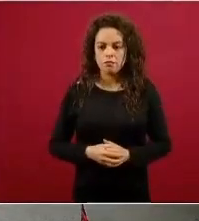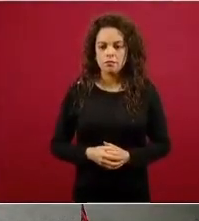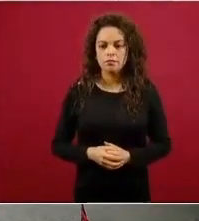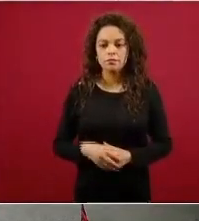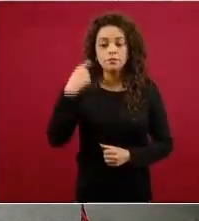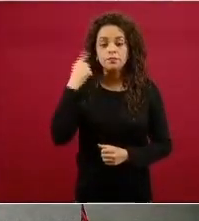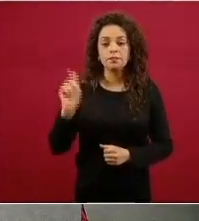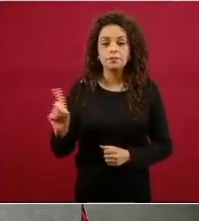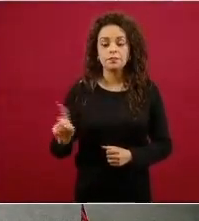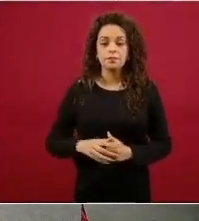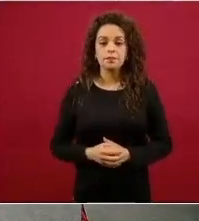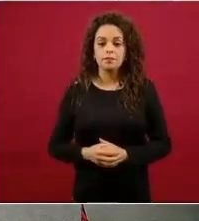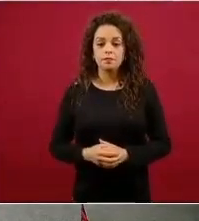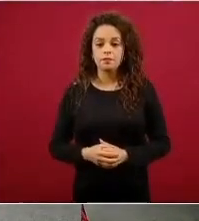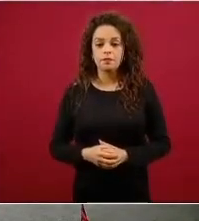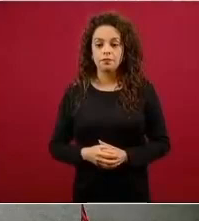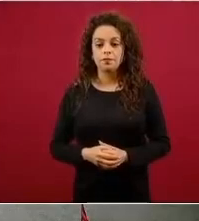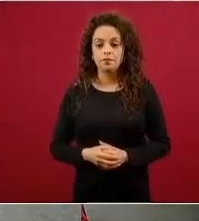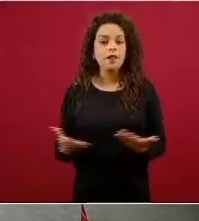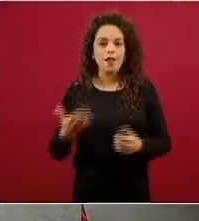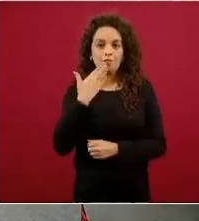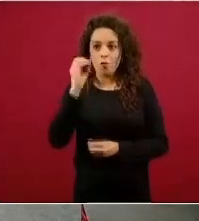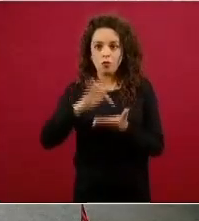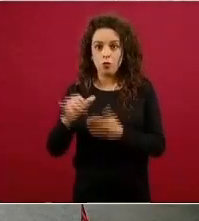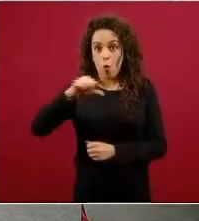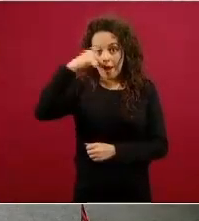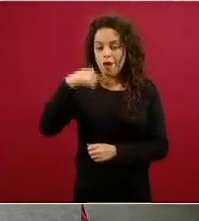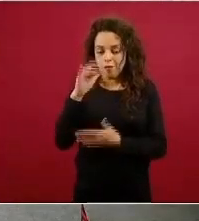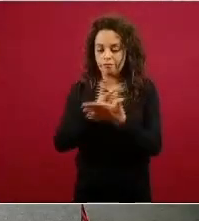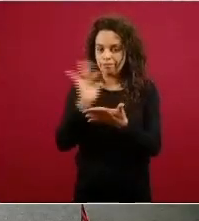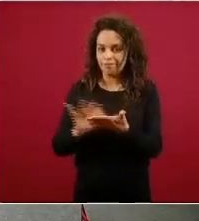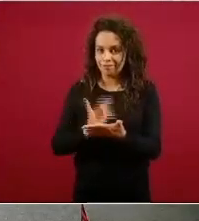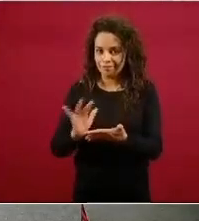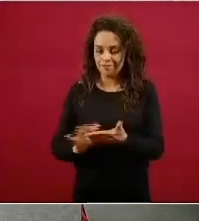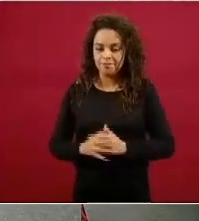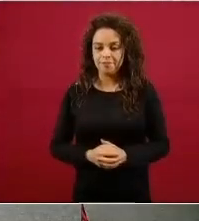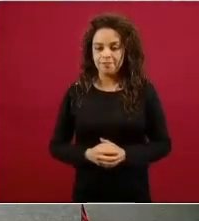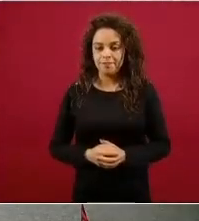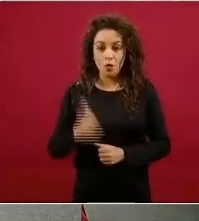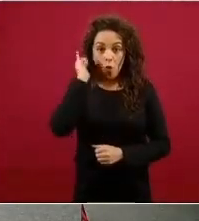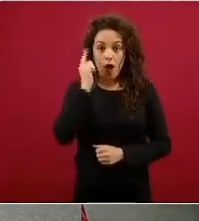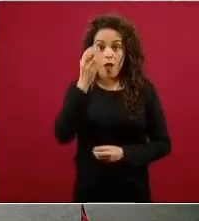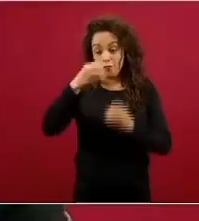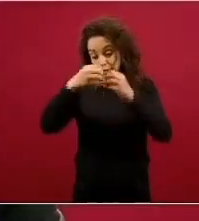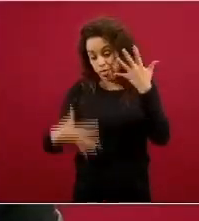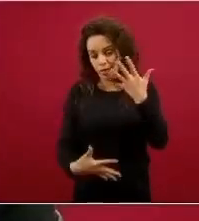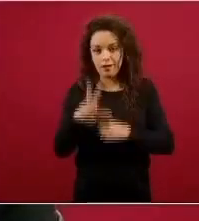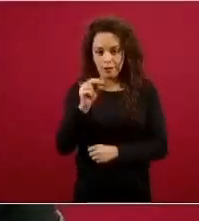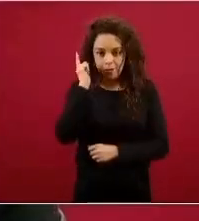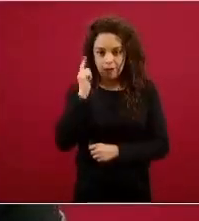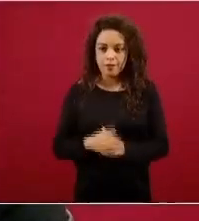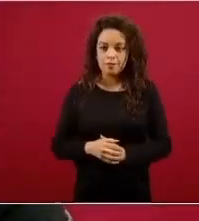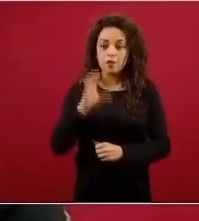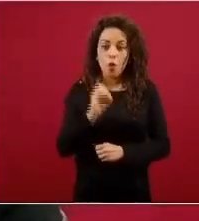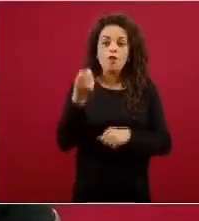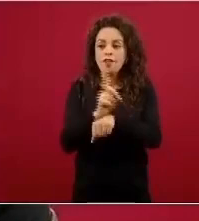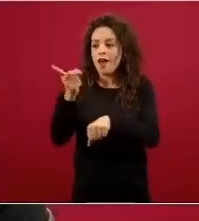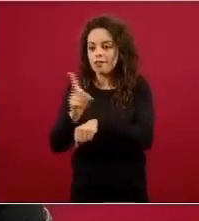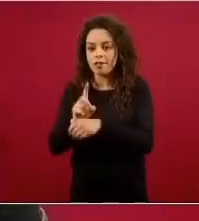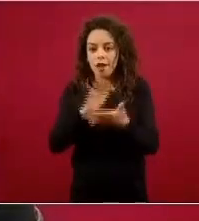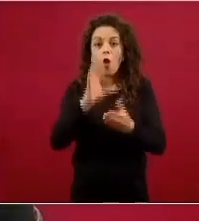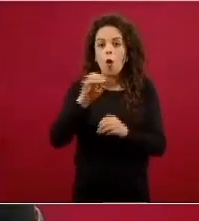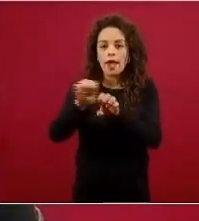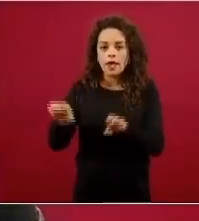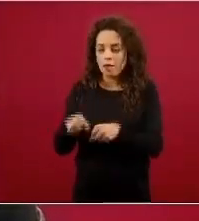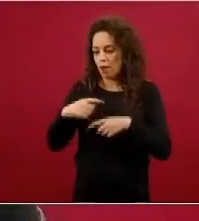¿Se conoce? Perfecto, muchas gracias. Lo vamos a leer hoy mismo en la noche. Espero que no sea muy extenso, si no, bueno, lo tenemos que leer en varios días o poner un equipo a